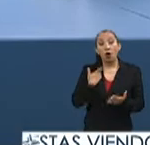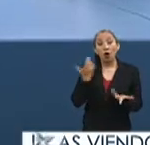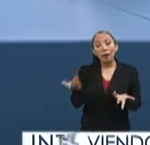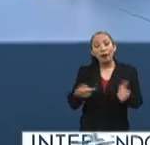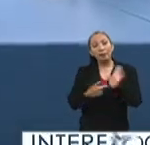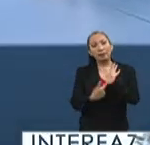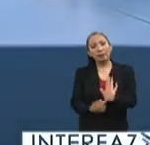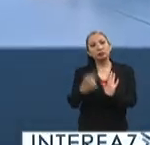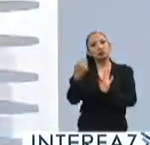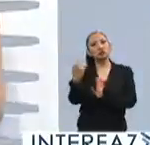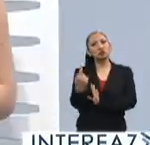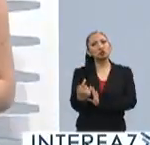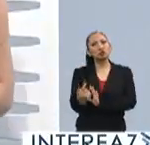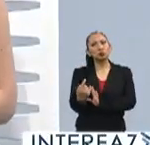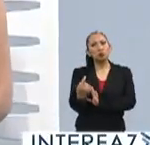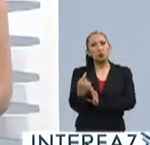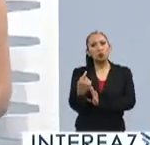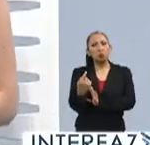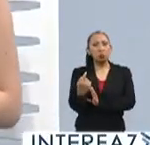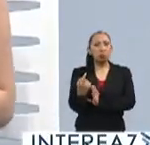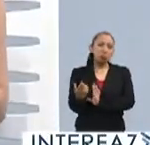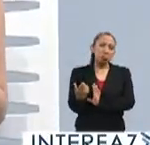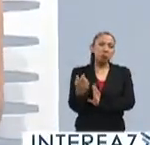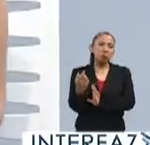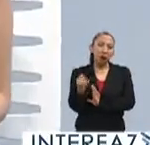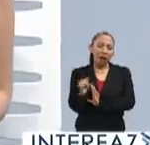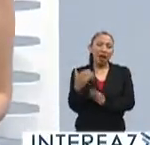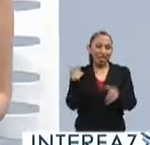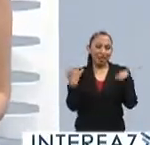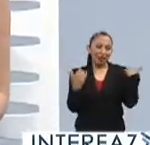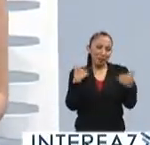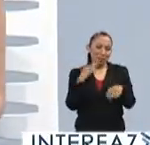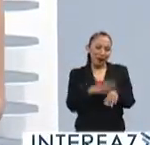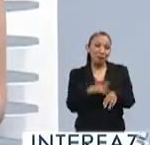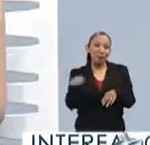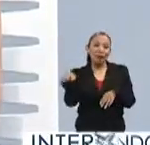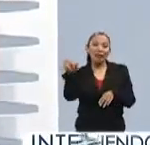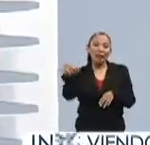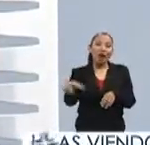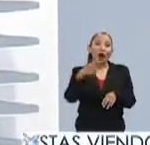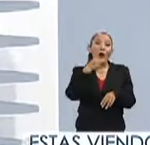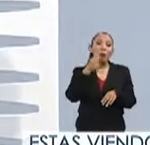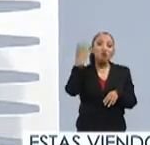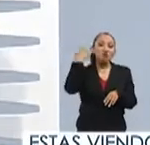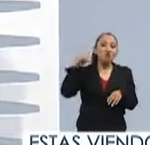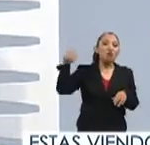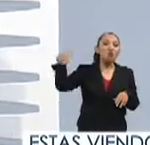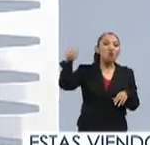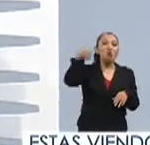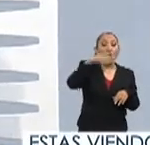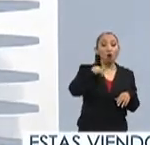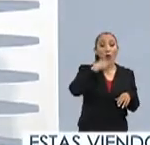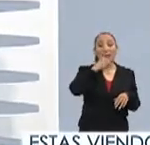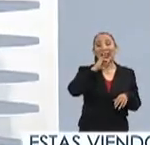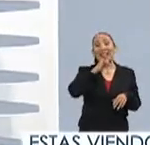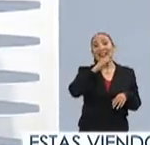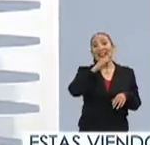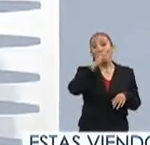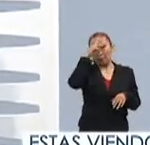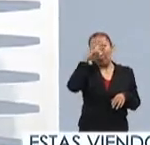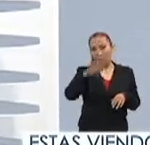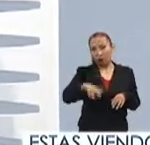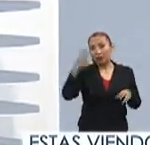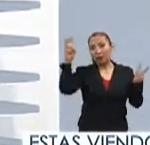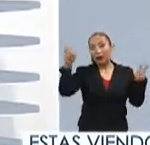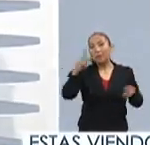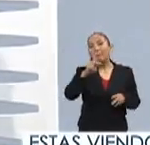vamos a presentar uno de los que pues sí se disfrutaron un poco más porque es un recorrido con un ingeniero mexicano